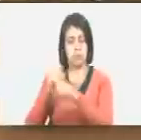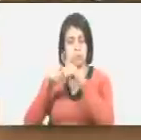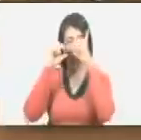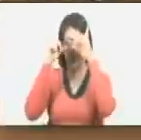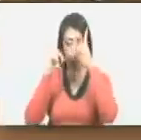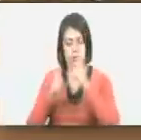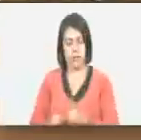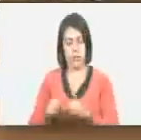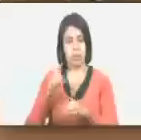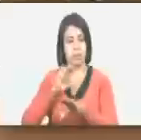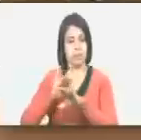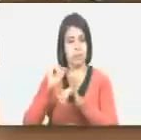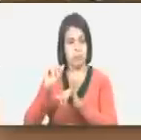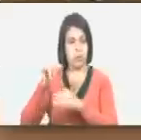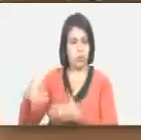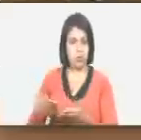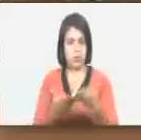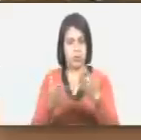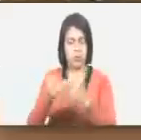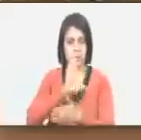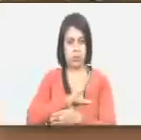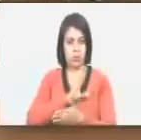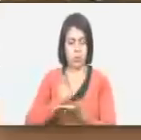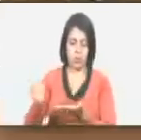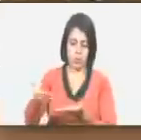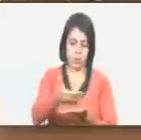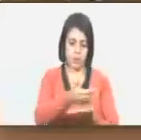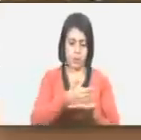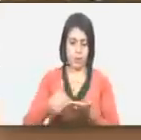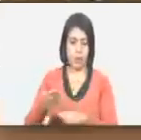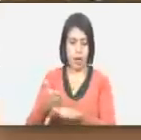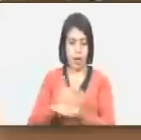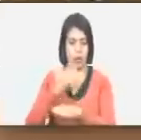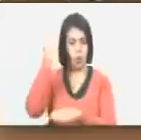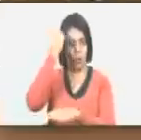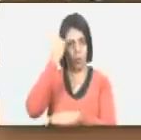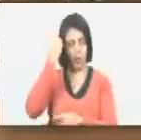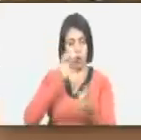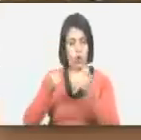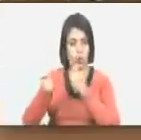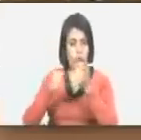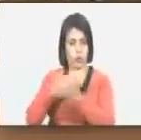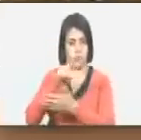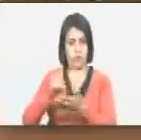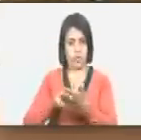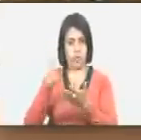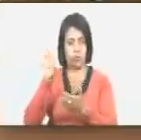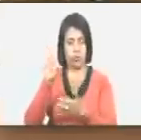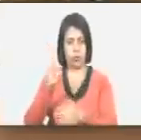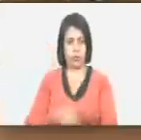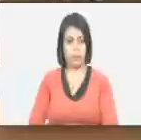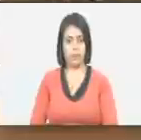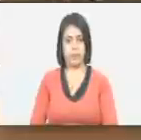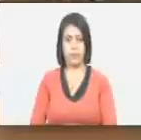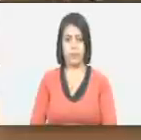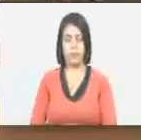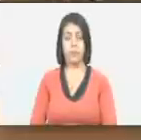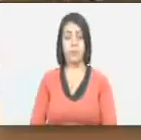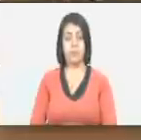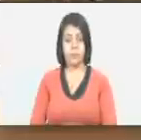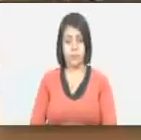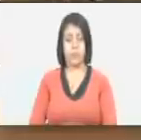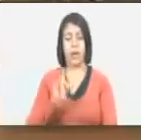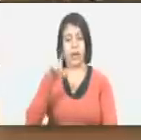en forma motivada por el Servicio de Bienes Recuperados, previa opinión de la Procuraduría General de la República. El